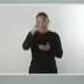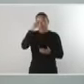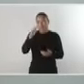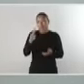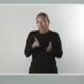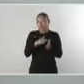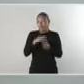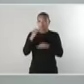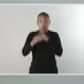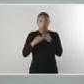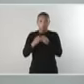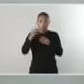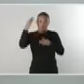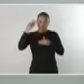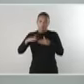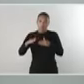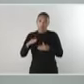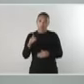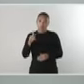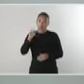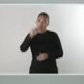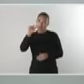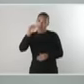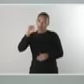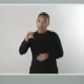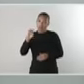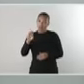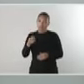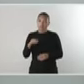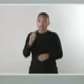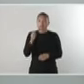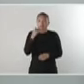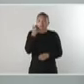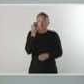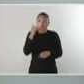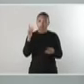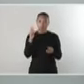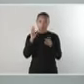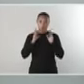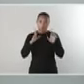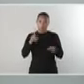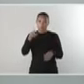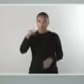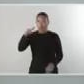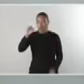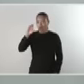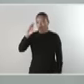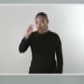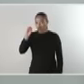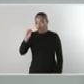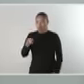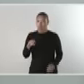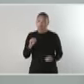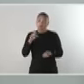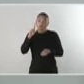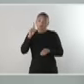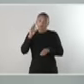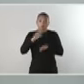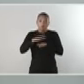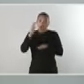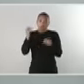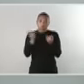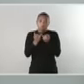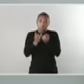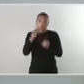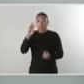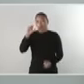una vez y por todas acabes con el priaz qué quieres que te represente un arco delincuente uno más de lo mismo que es